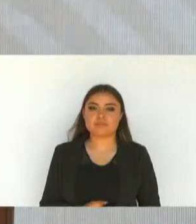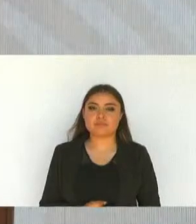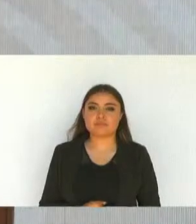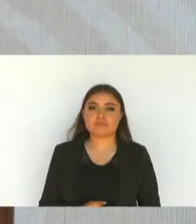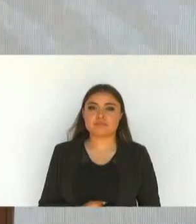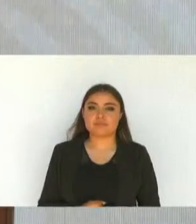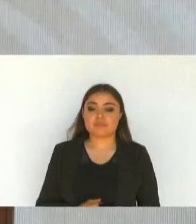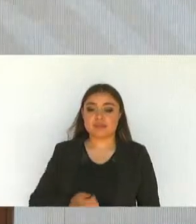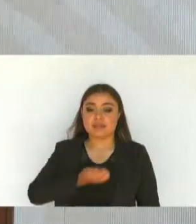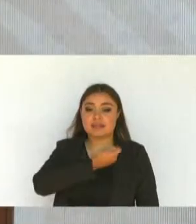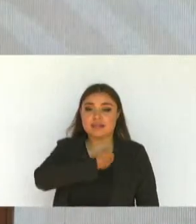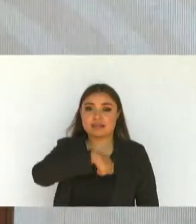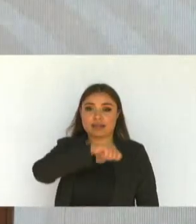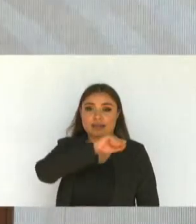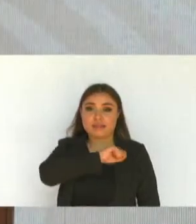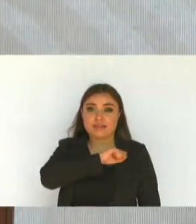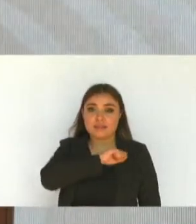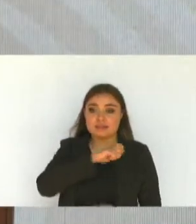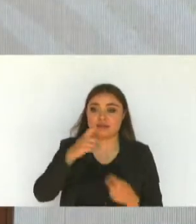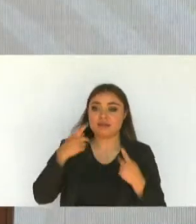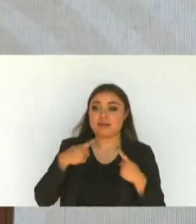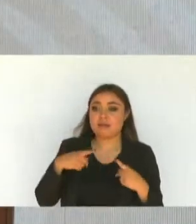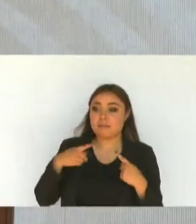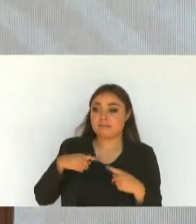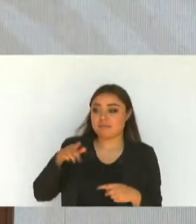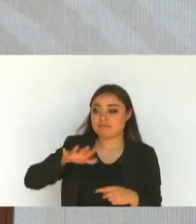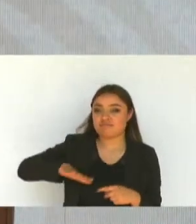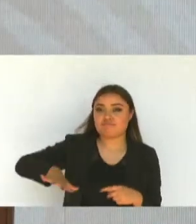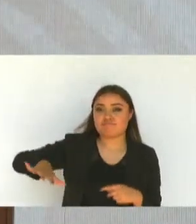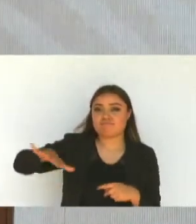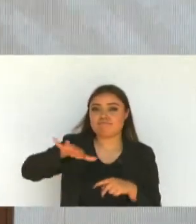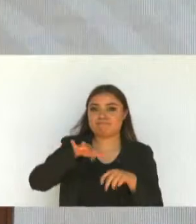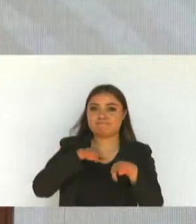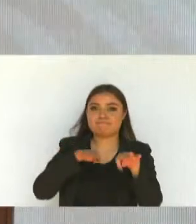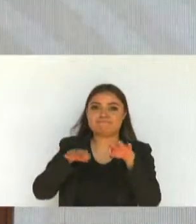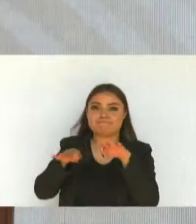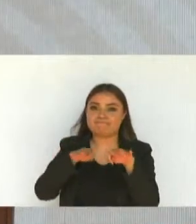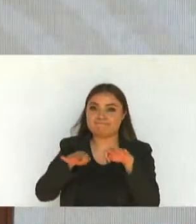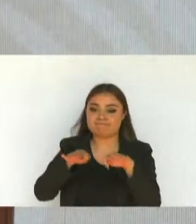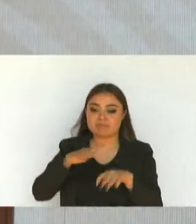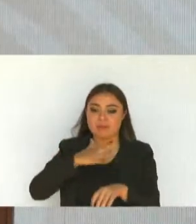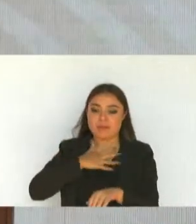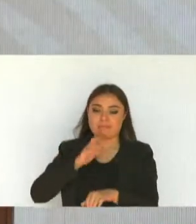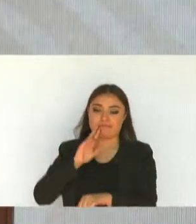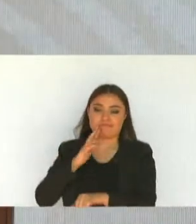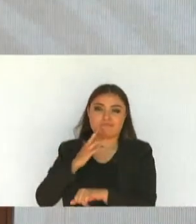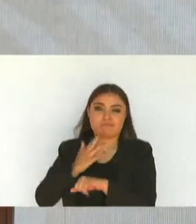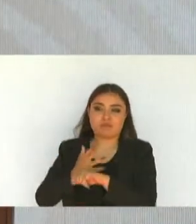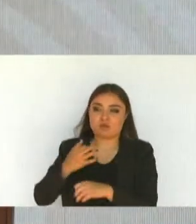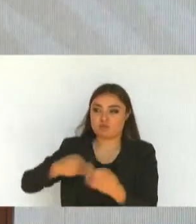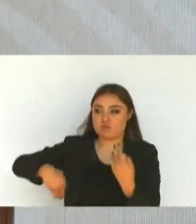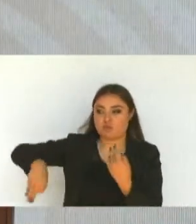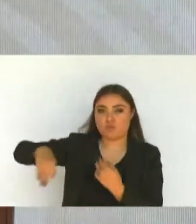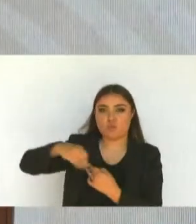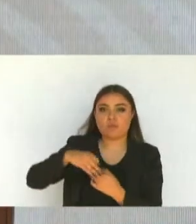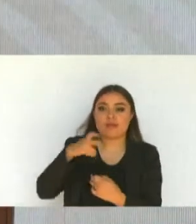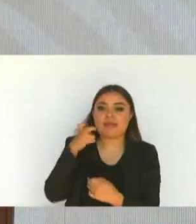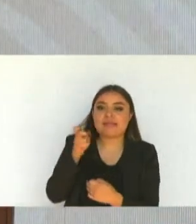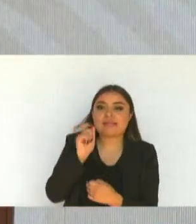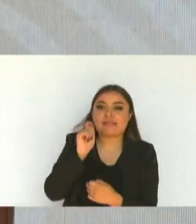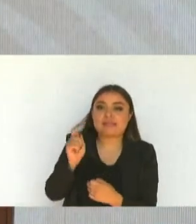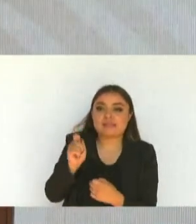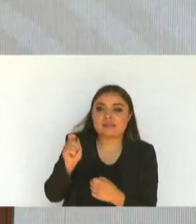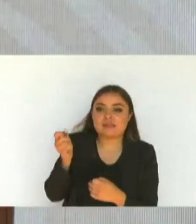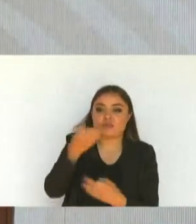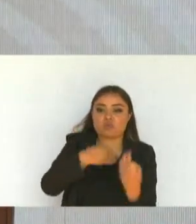La salud de los colaboradores es una responsabilidad que todos tenemos. Esta coordinación entre centros de trabajo